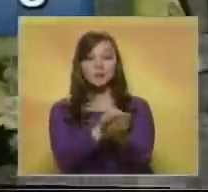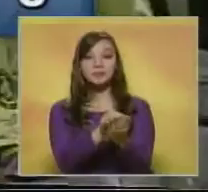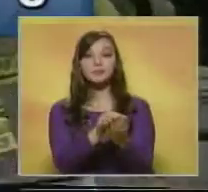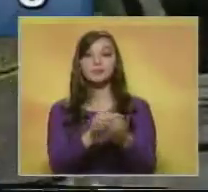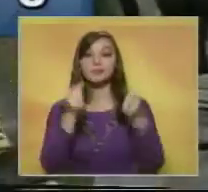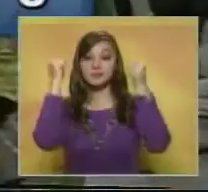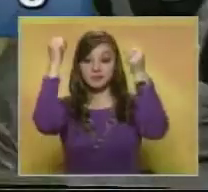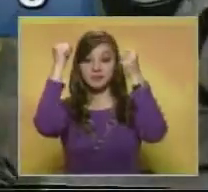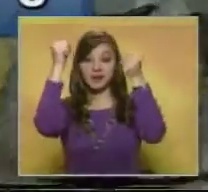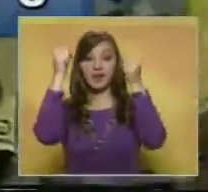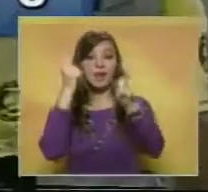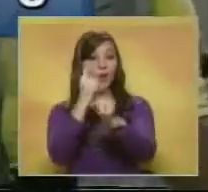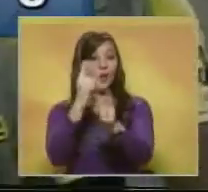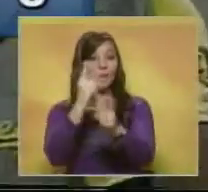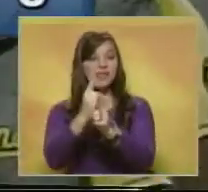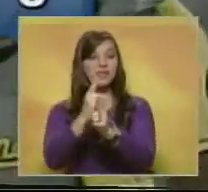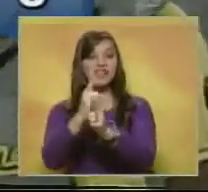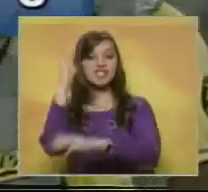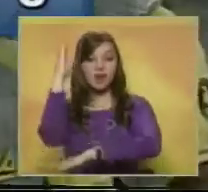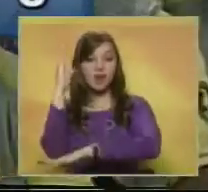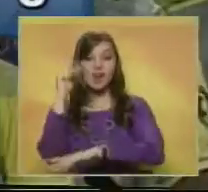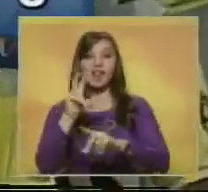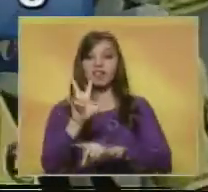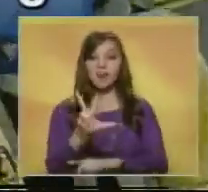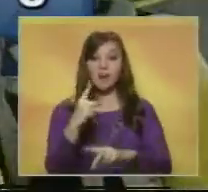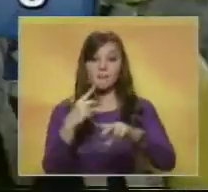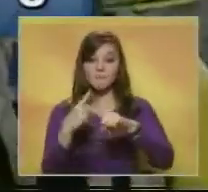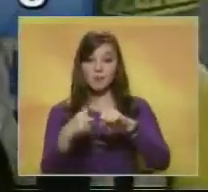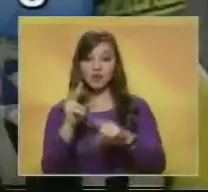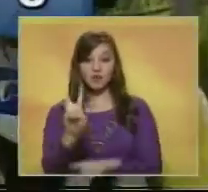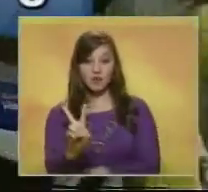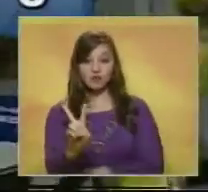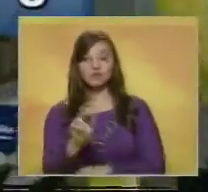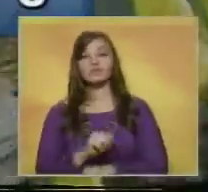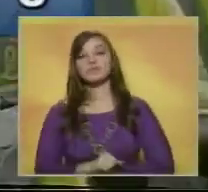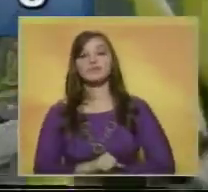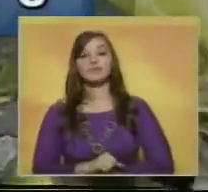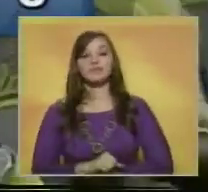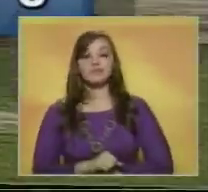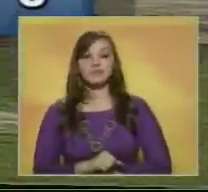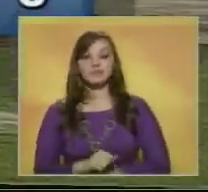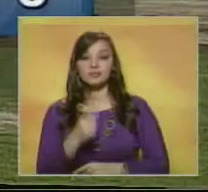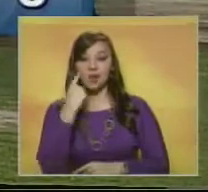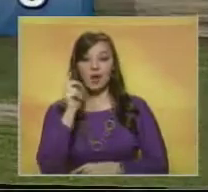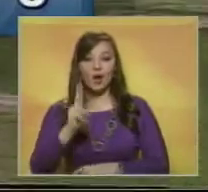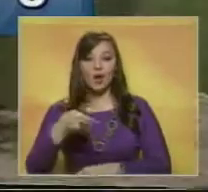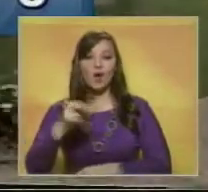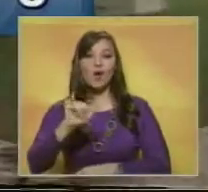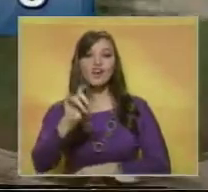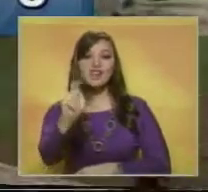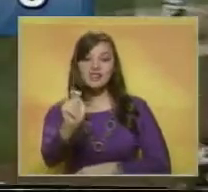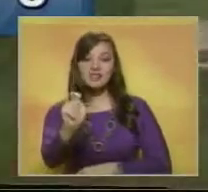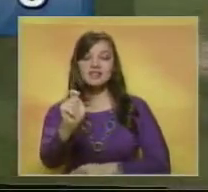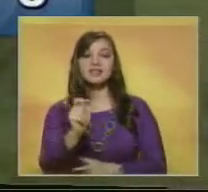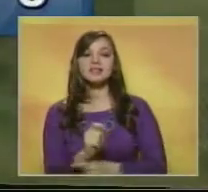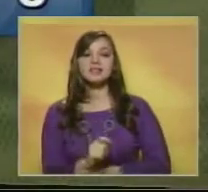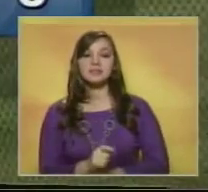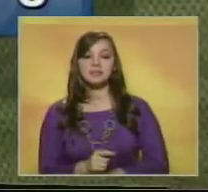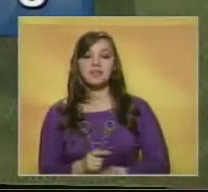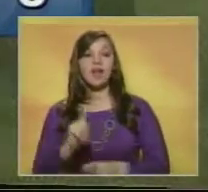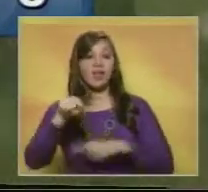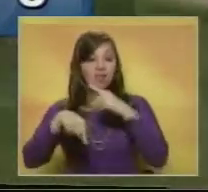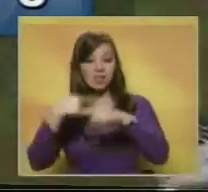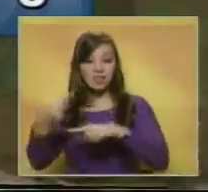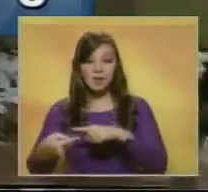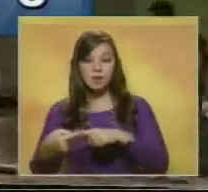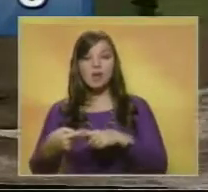Cardenales de Lara 3-2. Manuel Piña impulsó la carrera del triunfo con hit a la izquierda en el séptimo inning. A la ofensiva destacó David